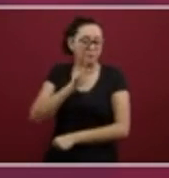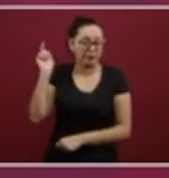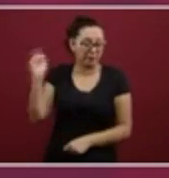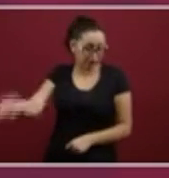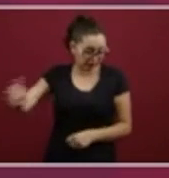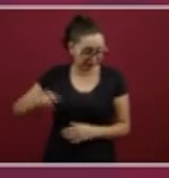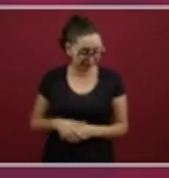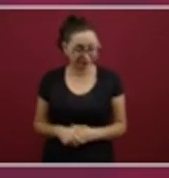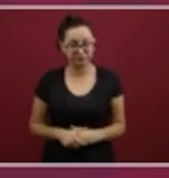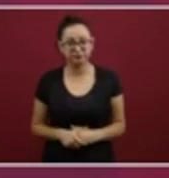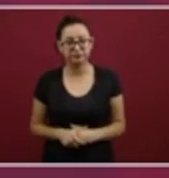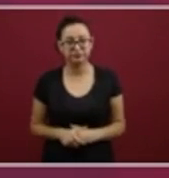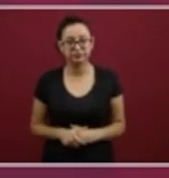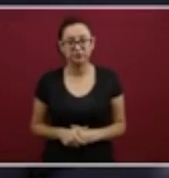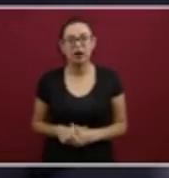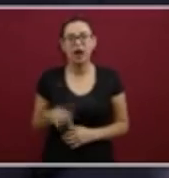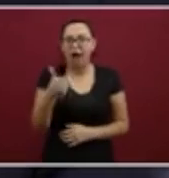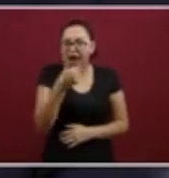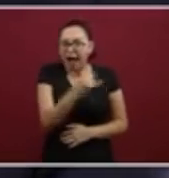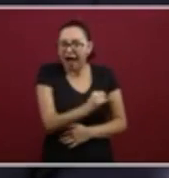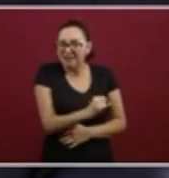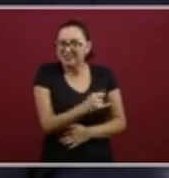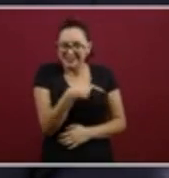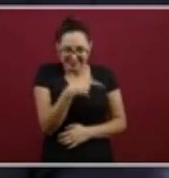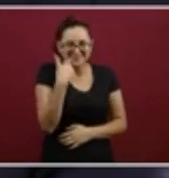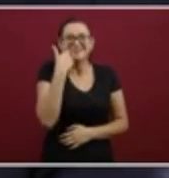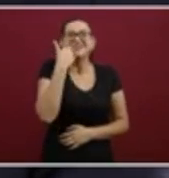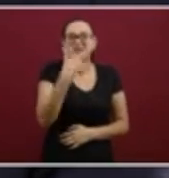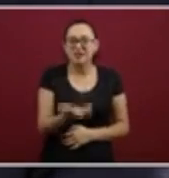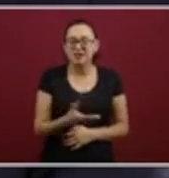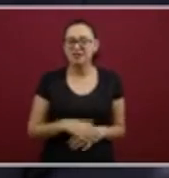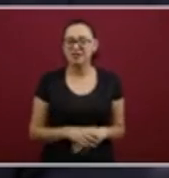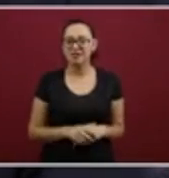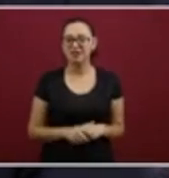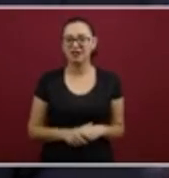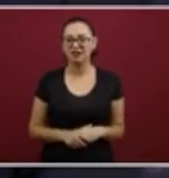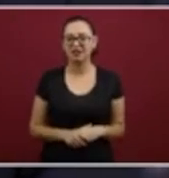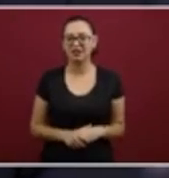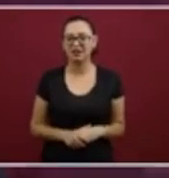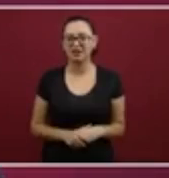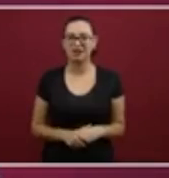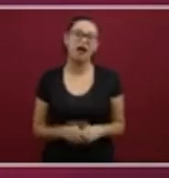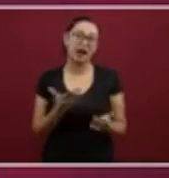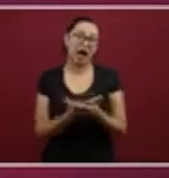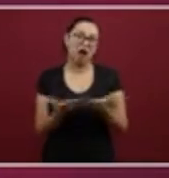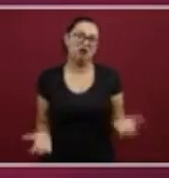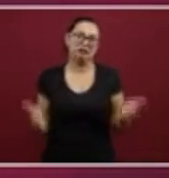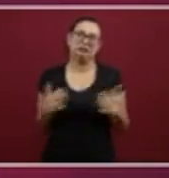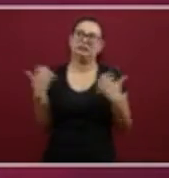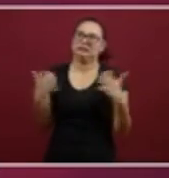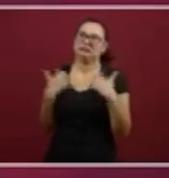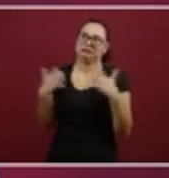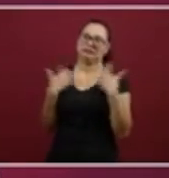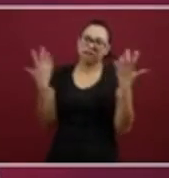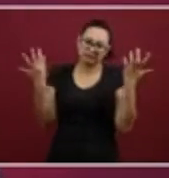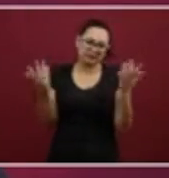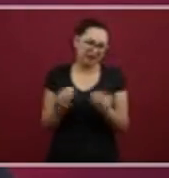familia. Era parte de la privatización. Por eso ahora están enojados,